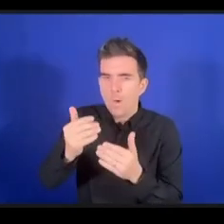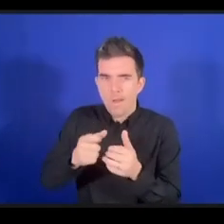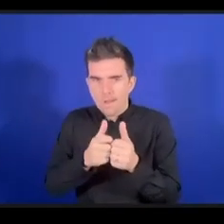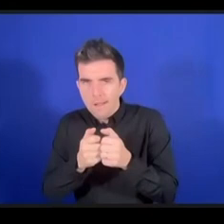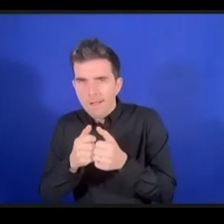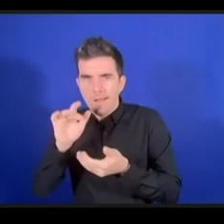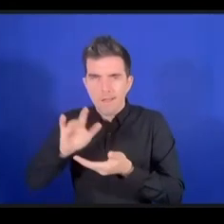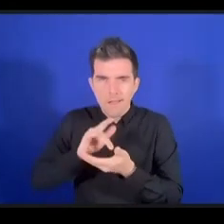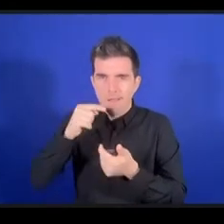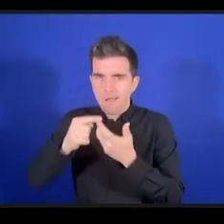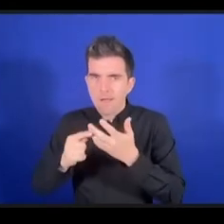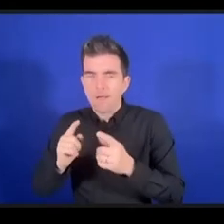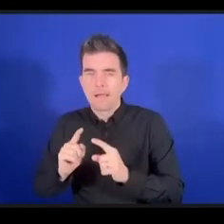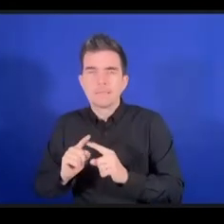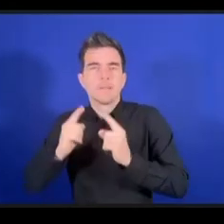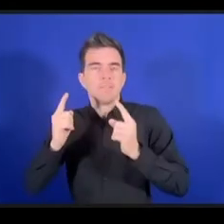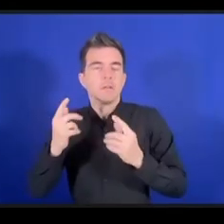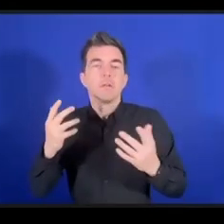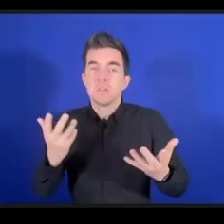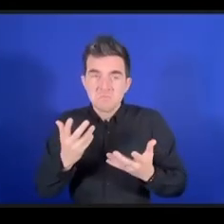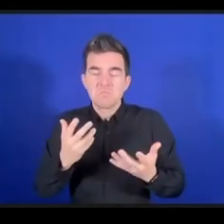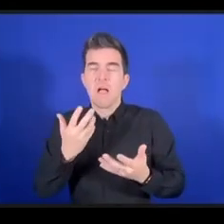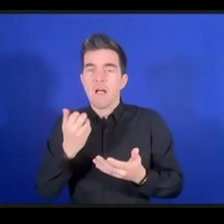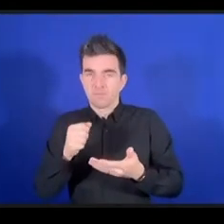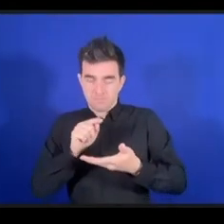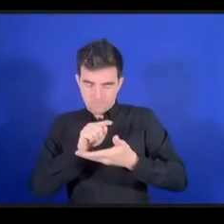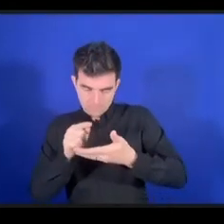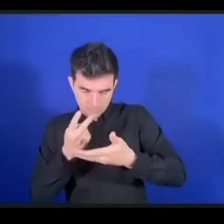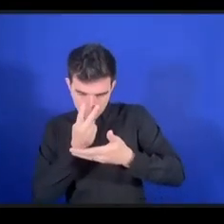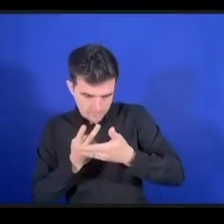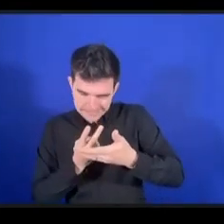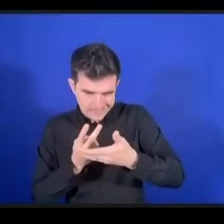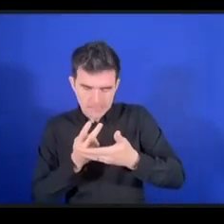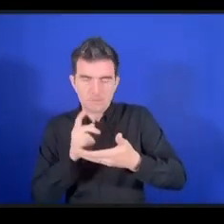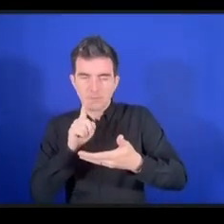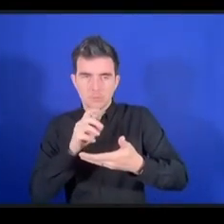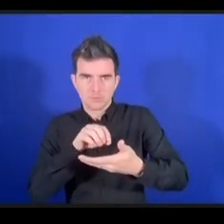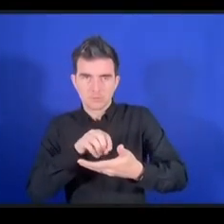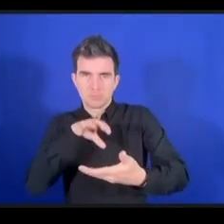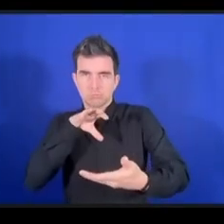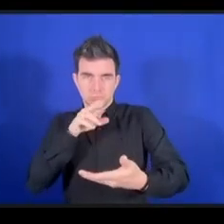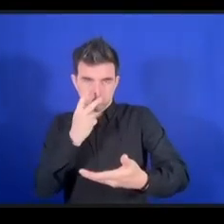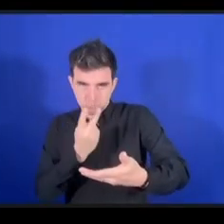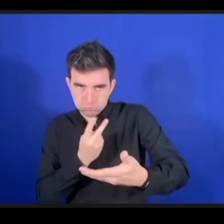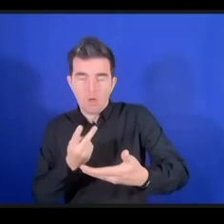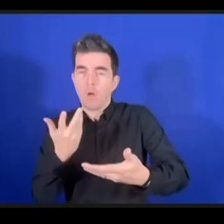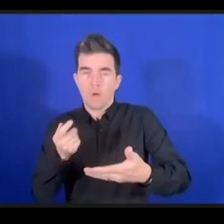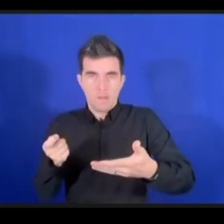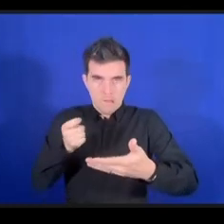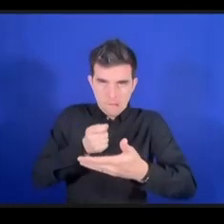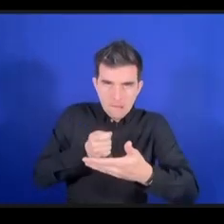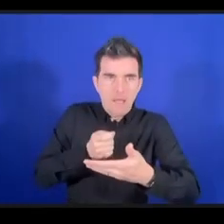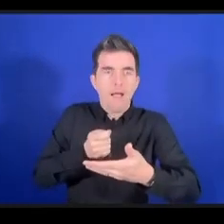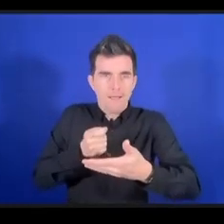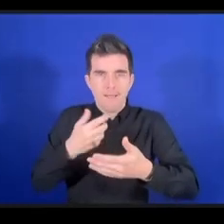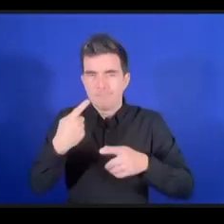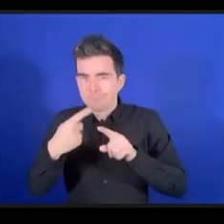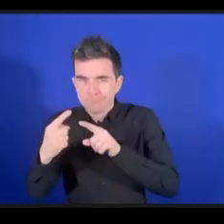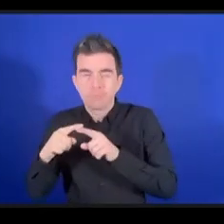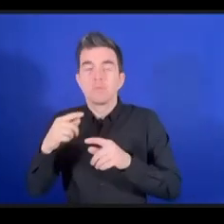o con la ayuda de algún tipo de dispositivo audiovisual o bien con el ayuda